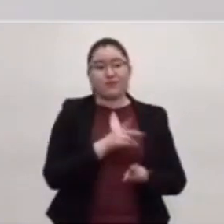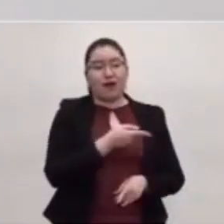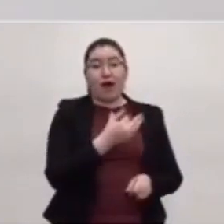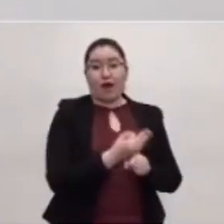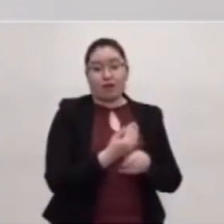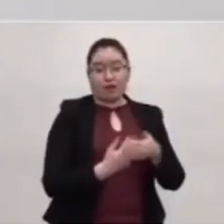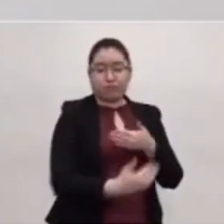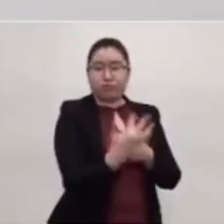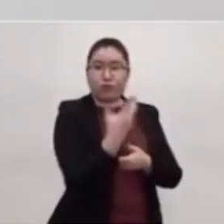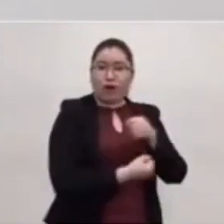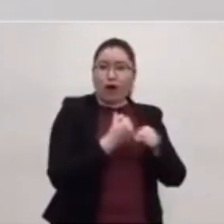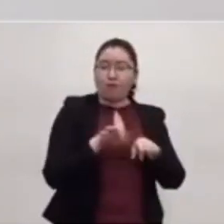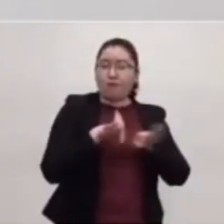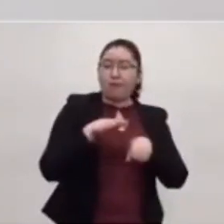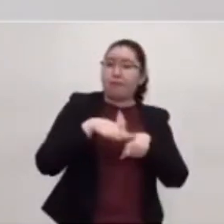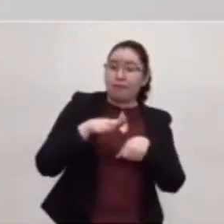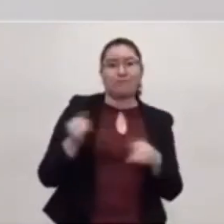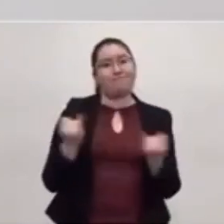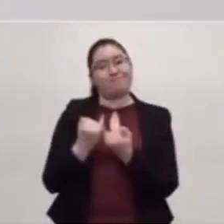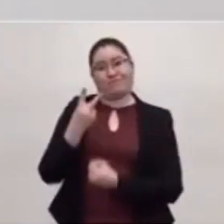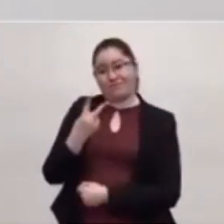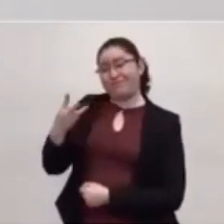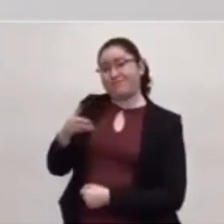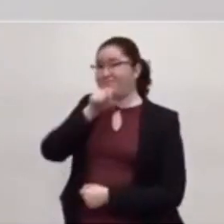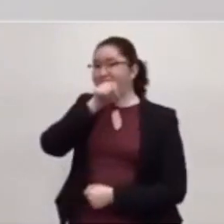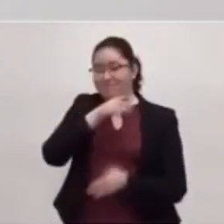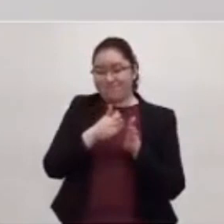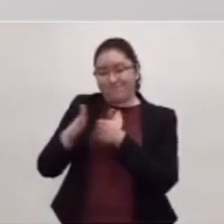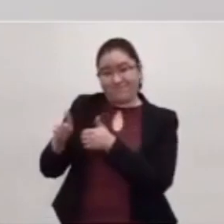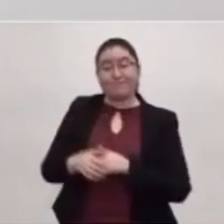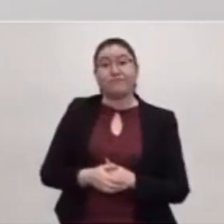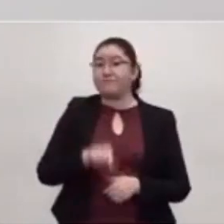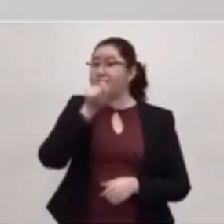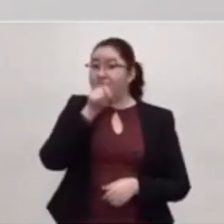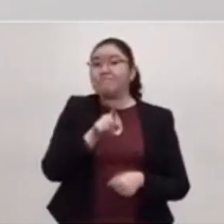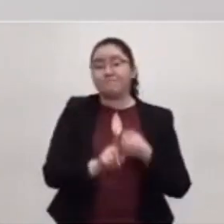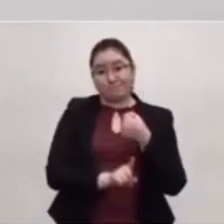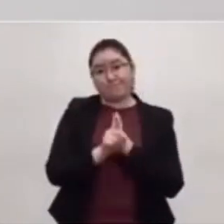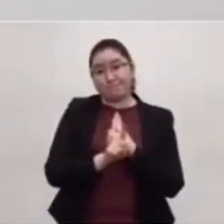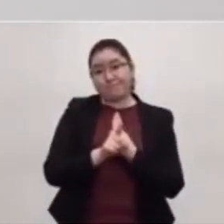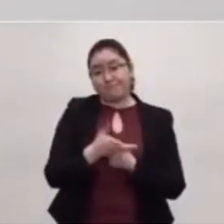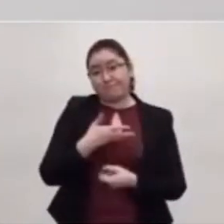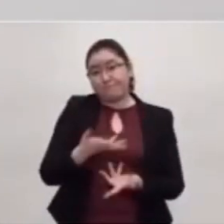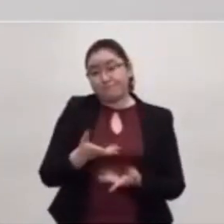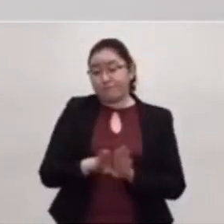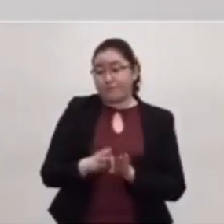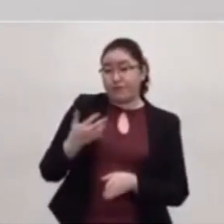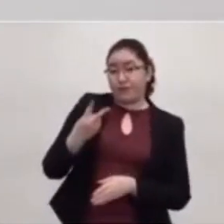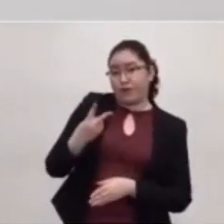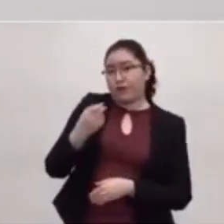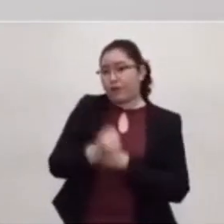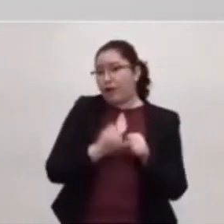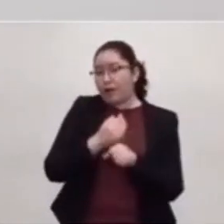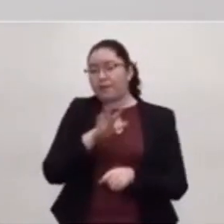aguantar otros 50 años. De igual manera, la línea 2 y la 3, que son las líneas que le siguieron, pues ya también tienen, si no 52 años,